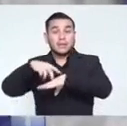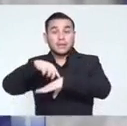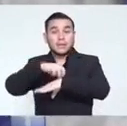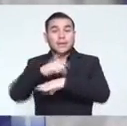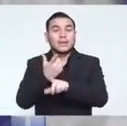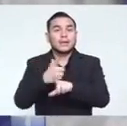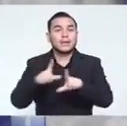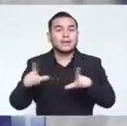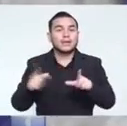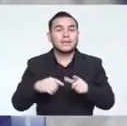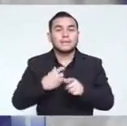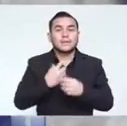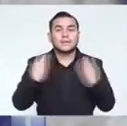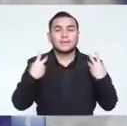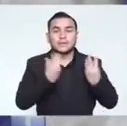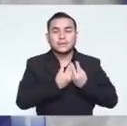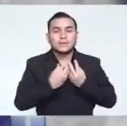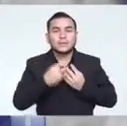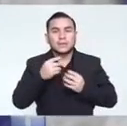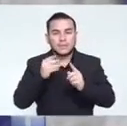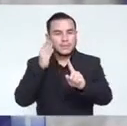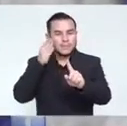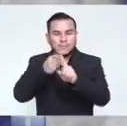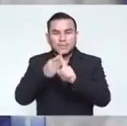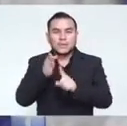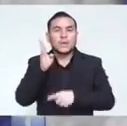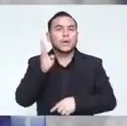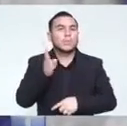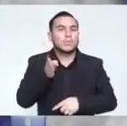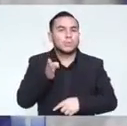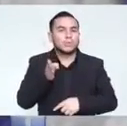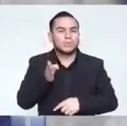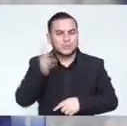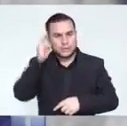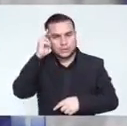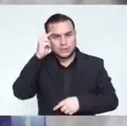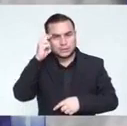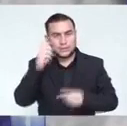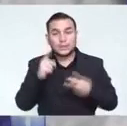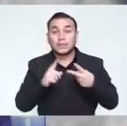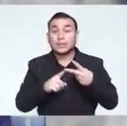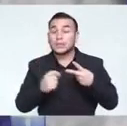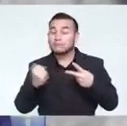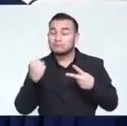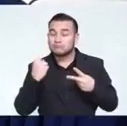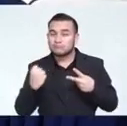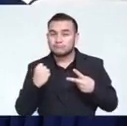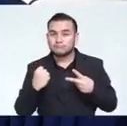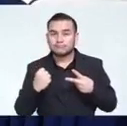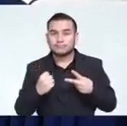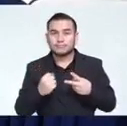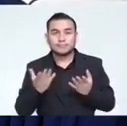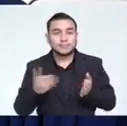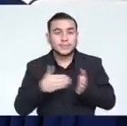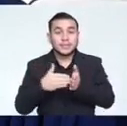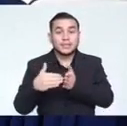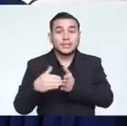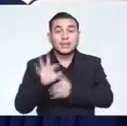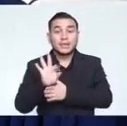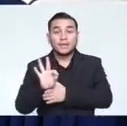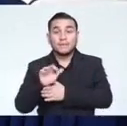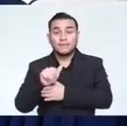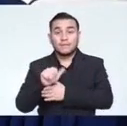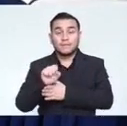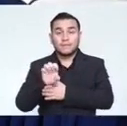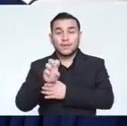específicamente del transporte público, de los buses. Creería yo de que es otro de los temas que ellos tienen, si inicia en una fase o